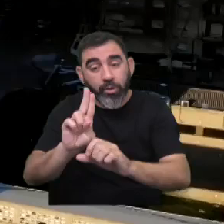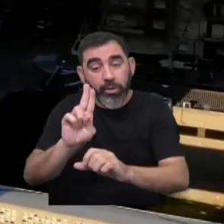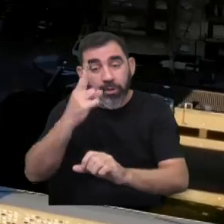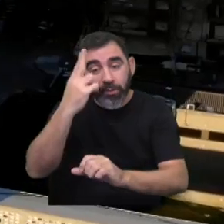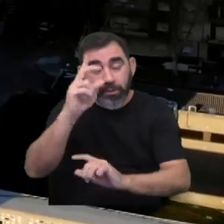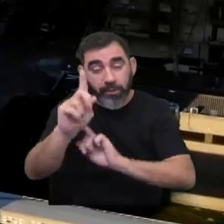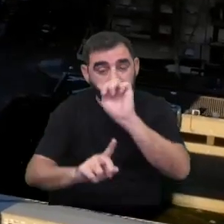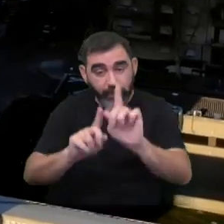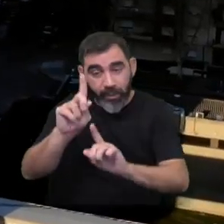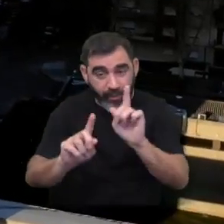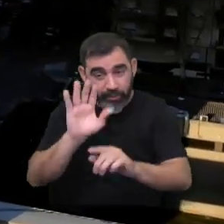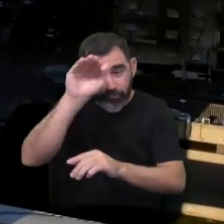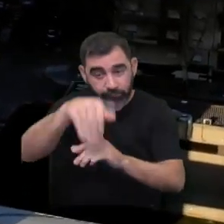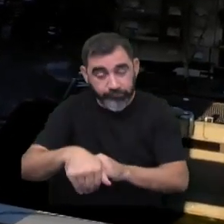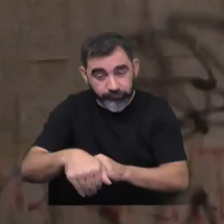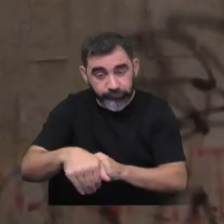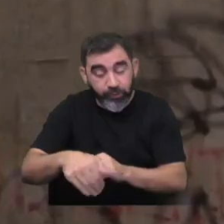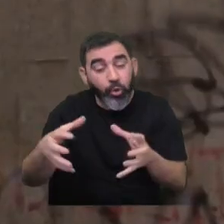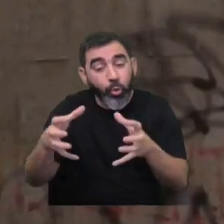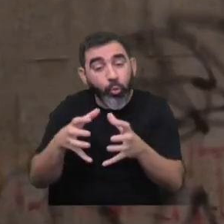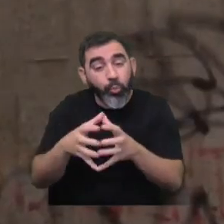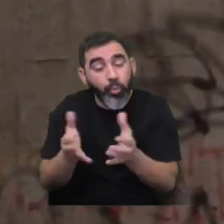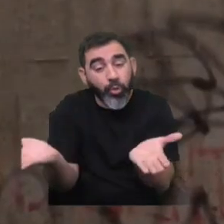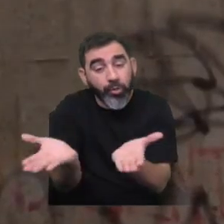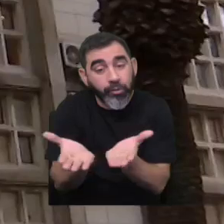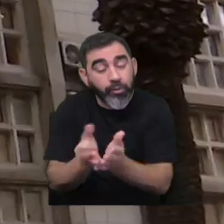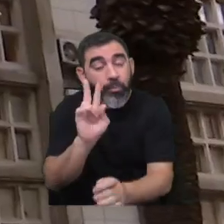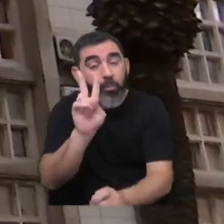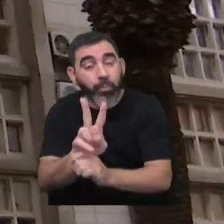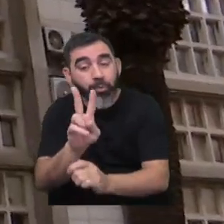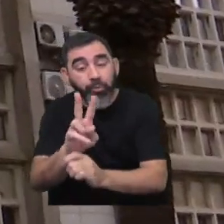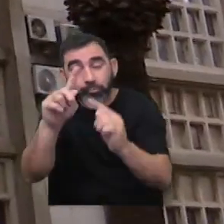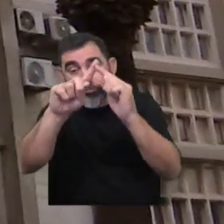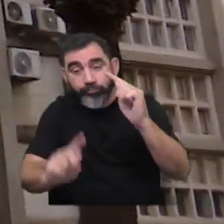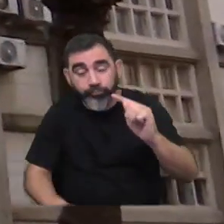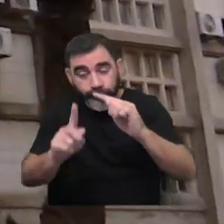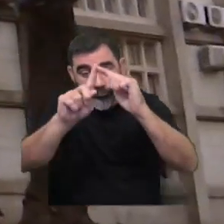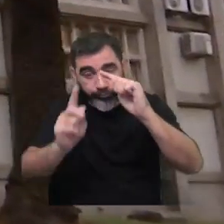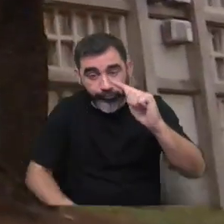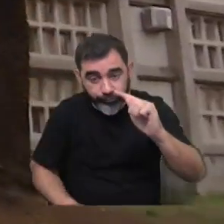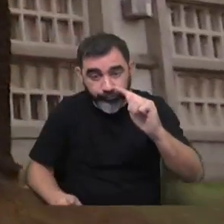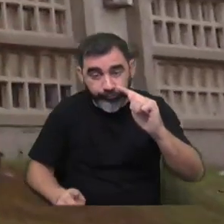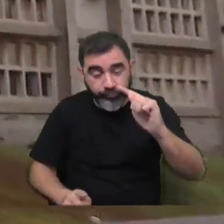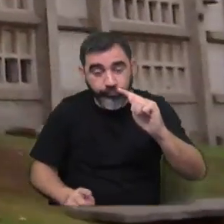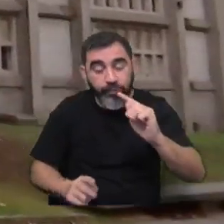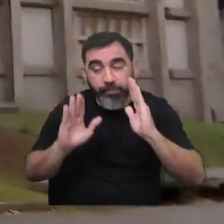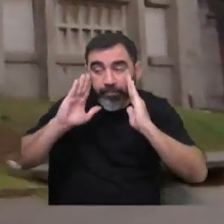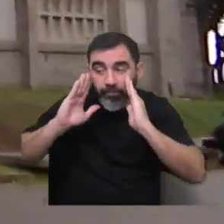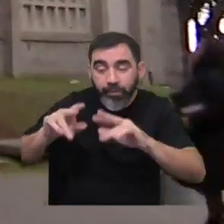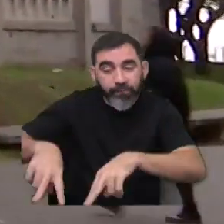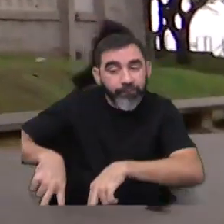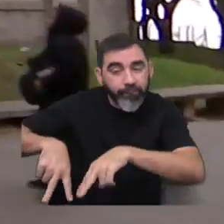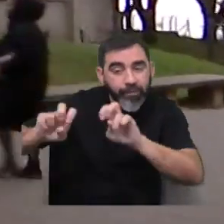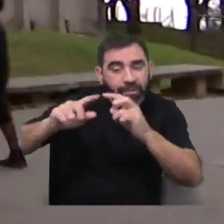de la República trabaja el Grupo de Estudio de Protección contra Descargas Atmosféricas, que se dedica a la investigación